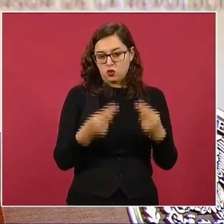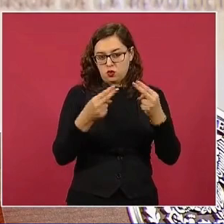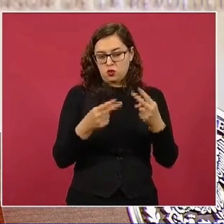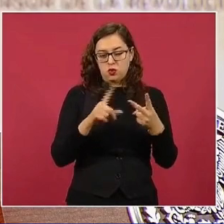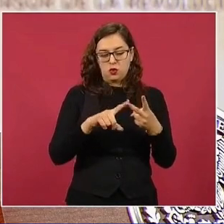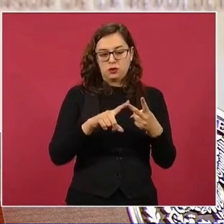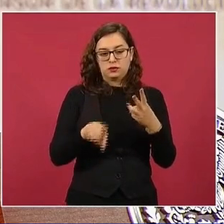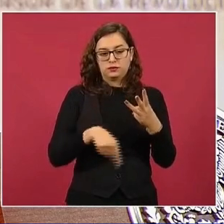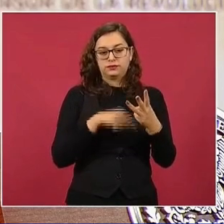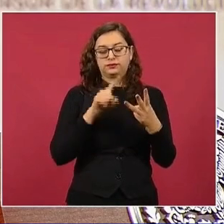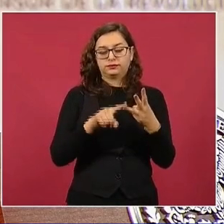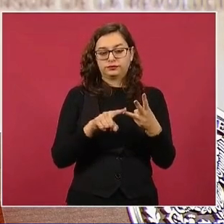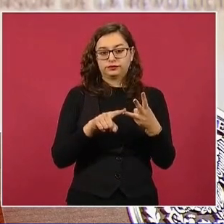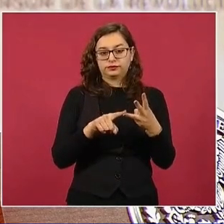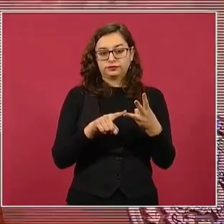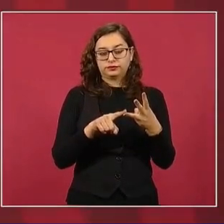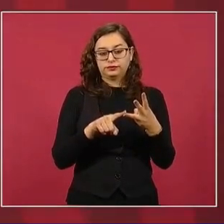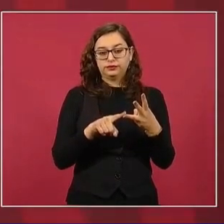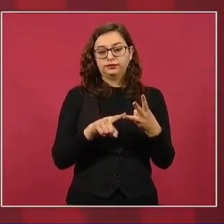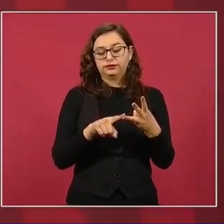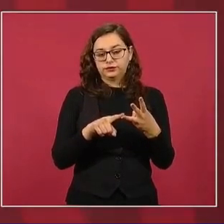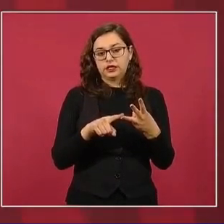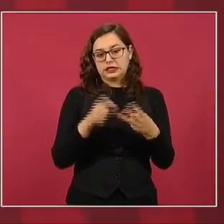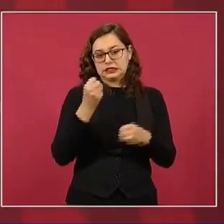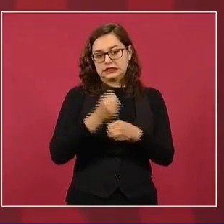y en este caso por la Secretaría